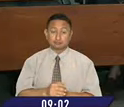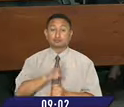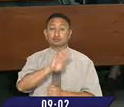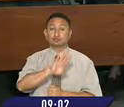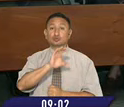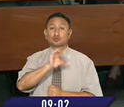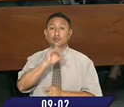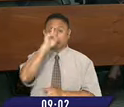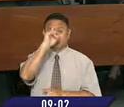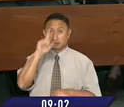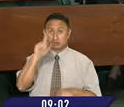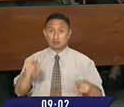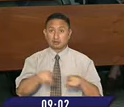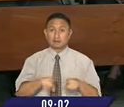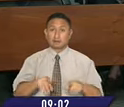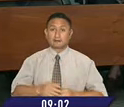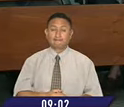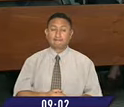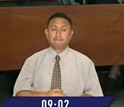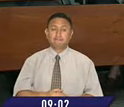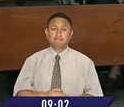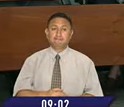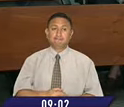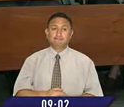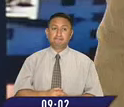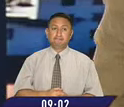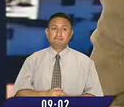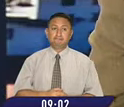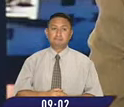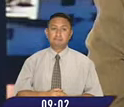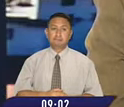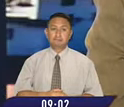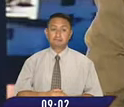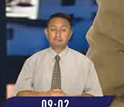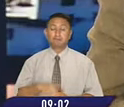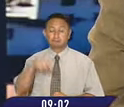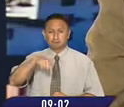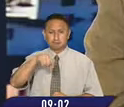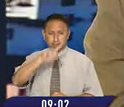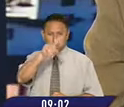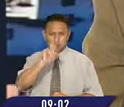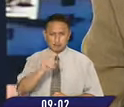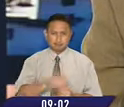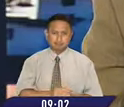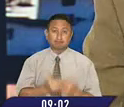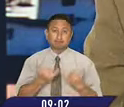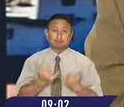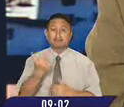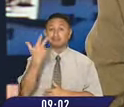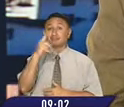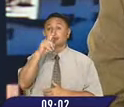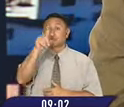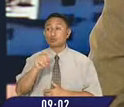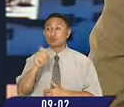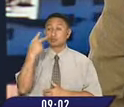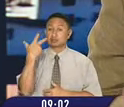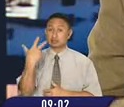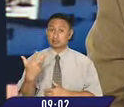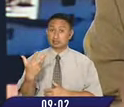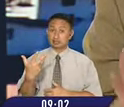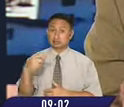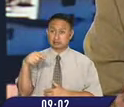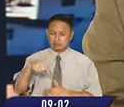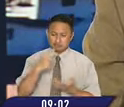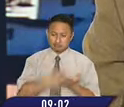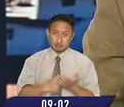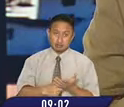acuerdos, informó Héctor Romero. ¿Qué tal, vecinos y amigos? Si analizamos la tercera pregunta del referéndum, la misma,